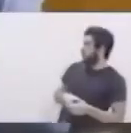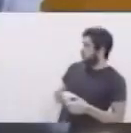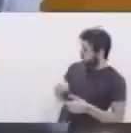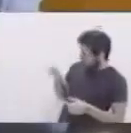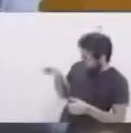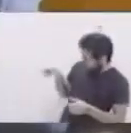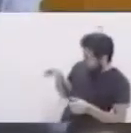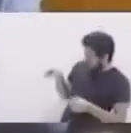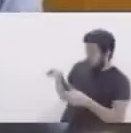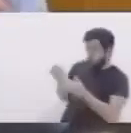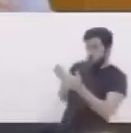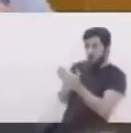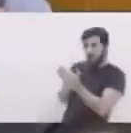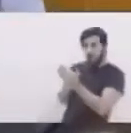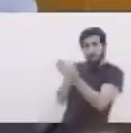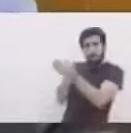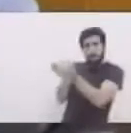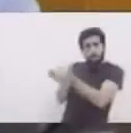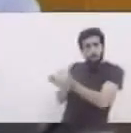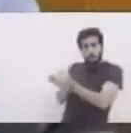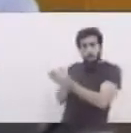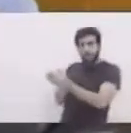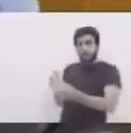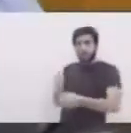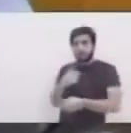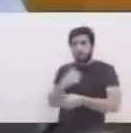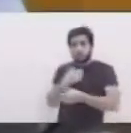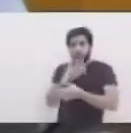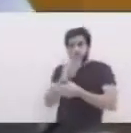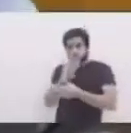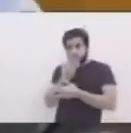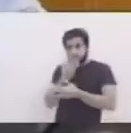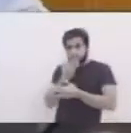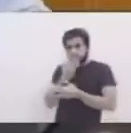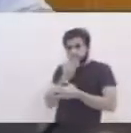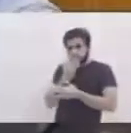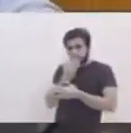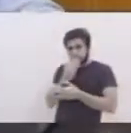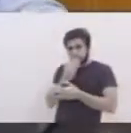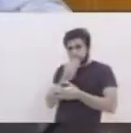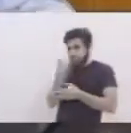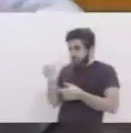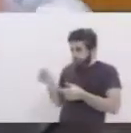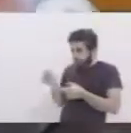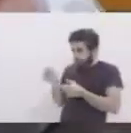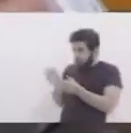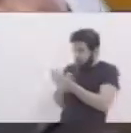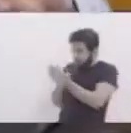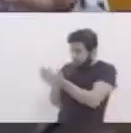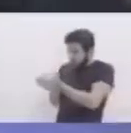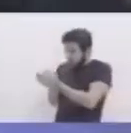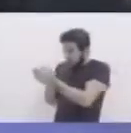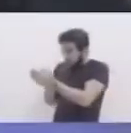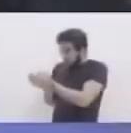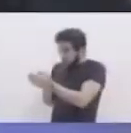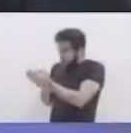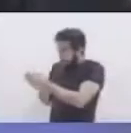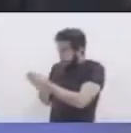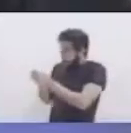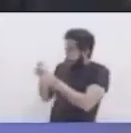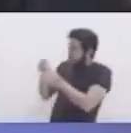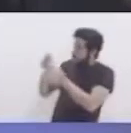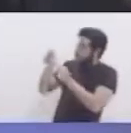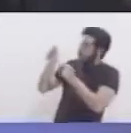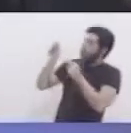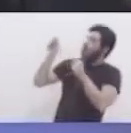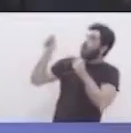pequeño barquito. Graciela estuvo tentada. Ese barquito llevaba un pequeño lazo hasta la orilla